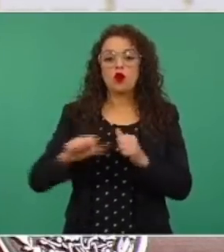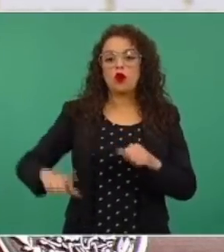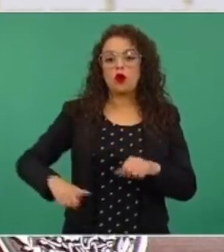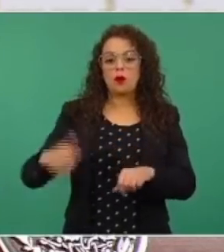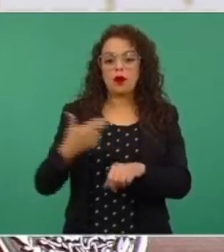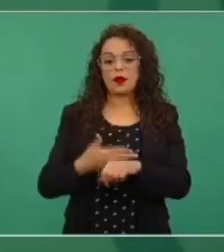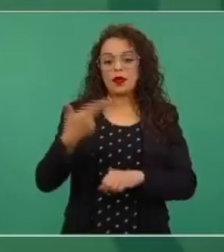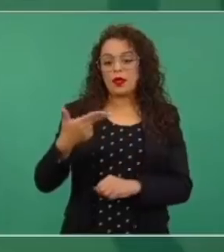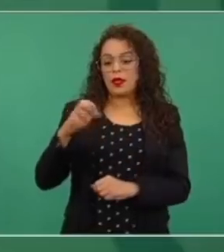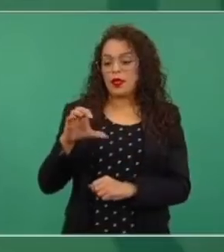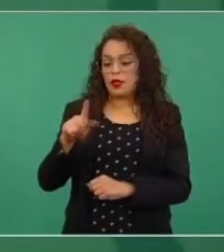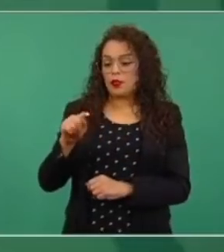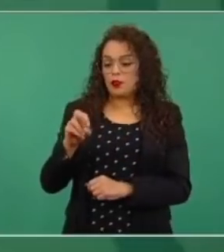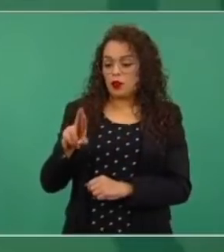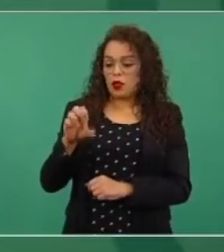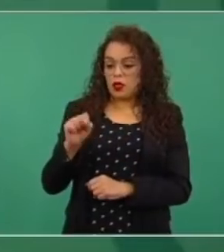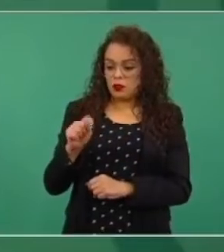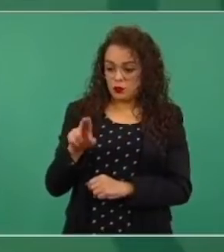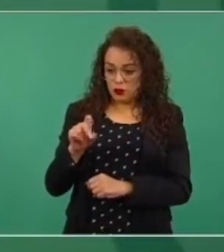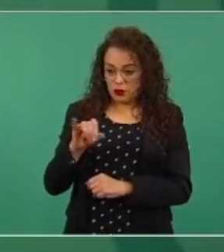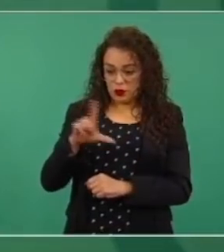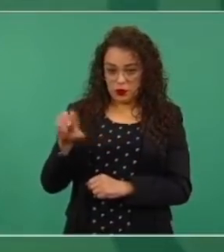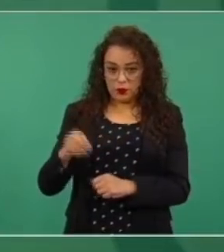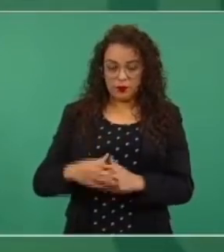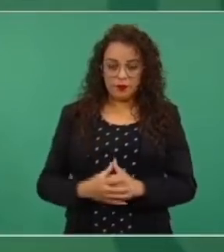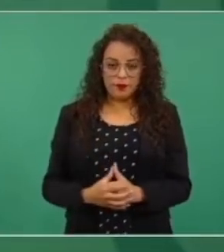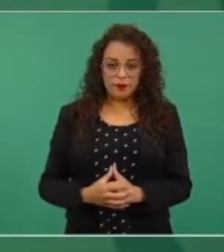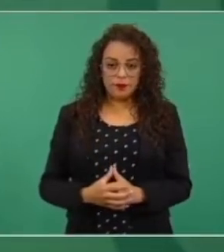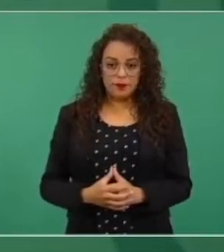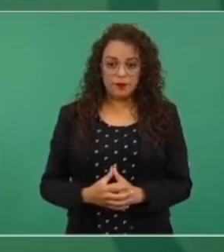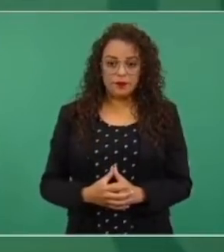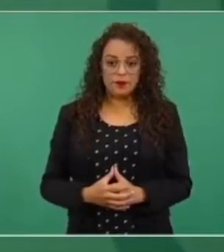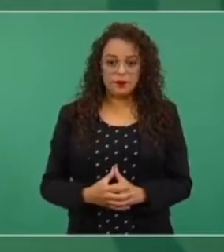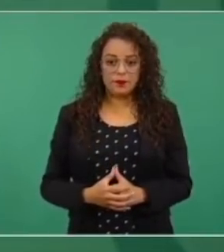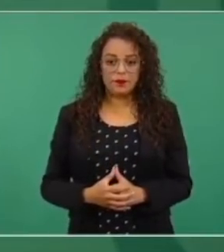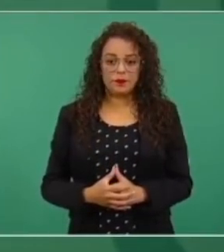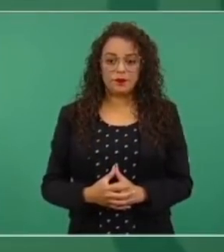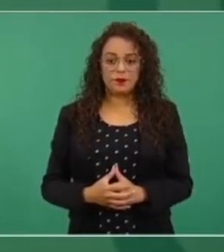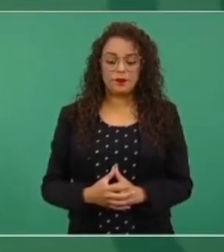Héctor Astudillo. Se está